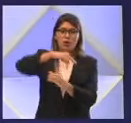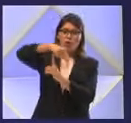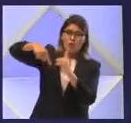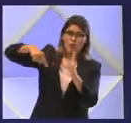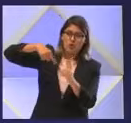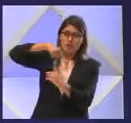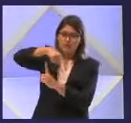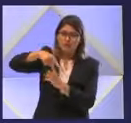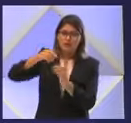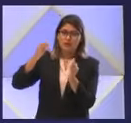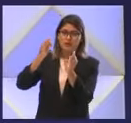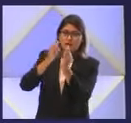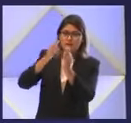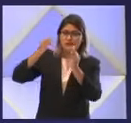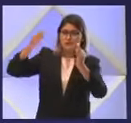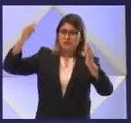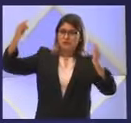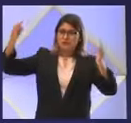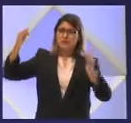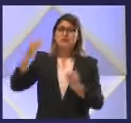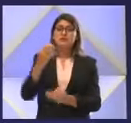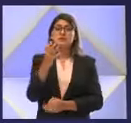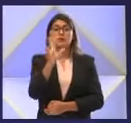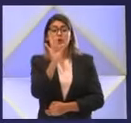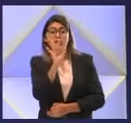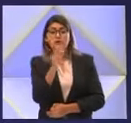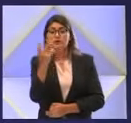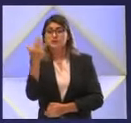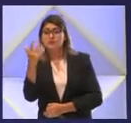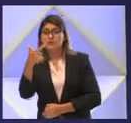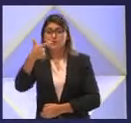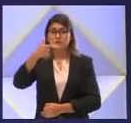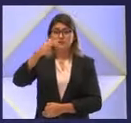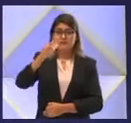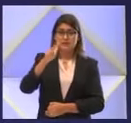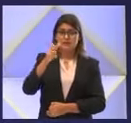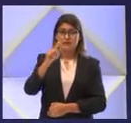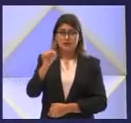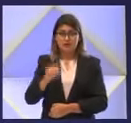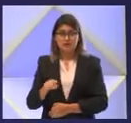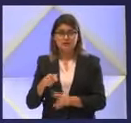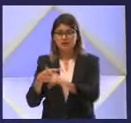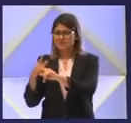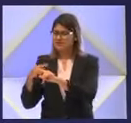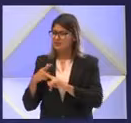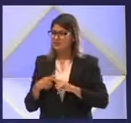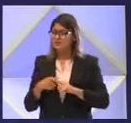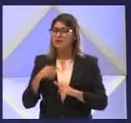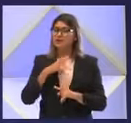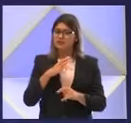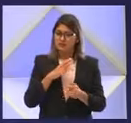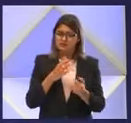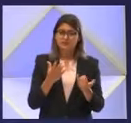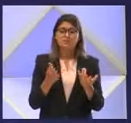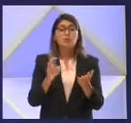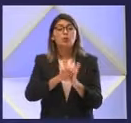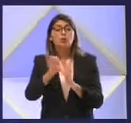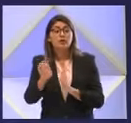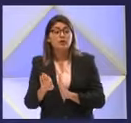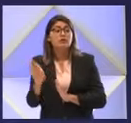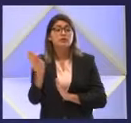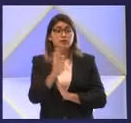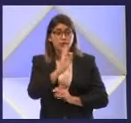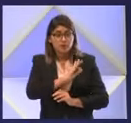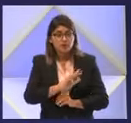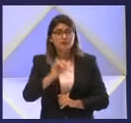40 y 50 gb si se va a dar más espectro también a los satélites geoestacionarios si se va a regular el